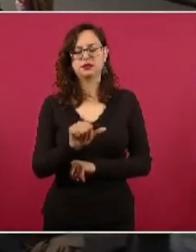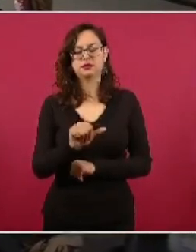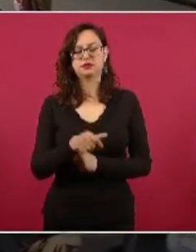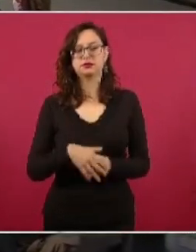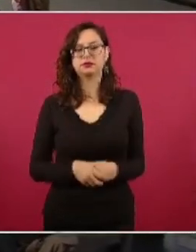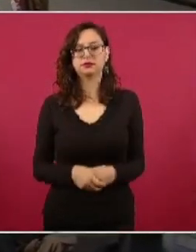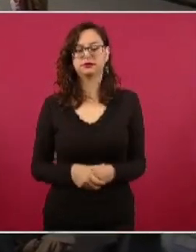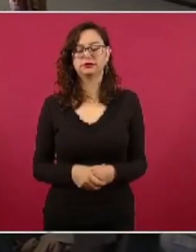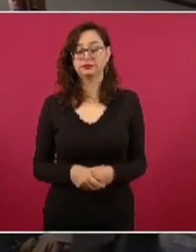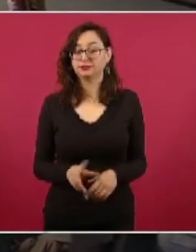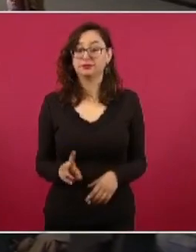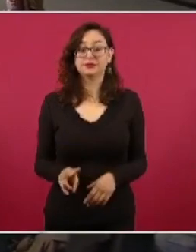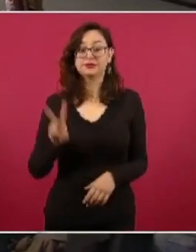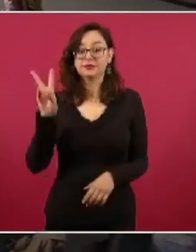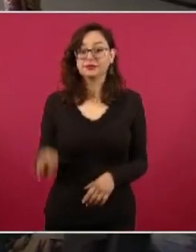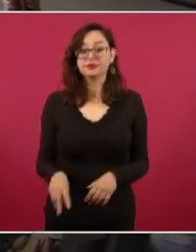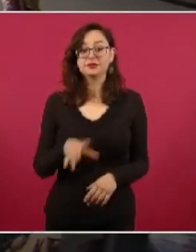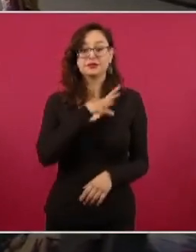Increíble.